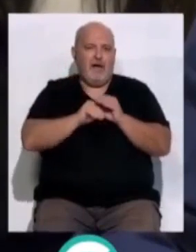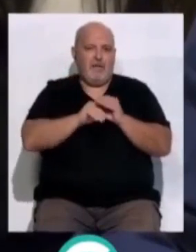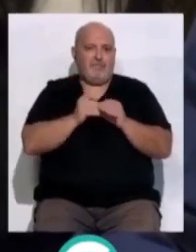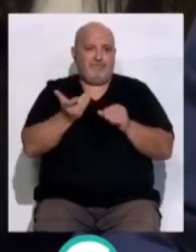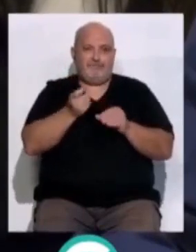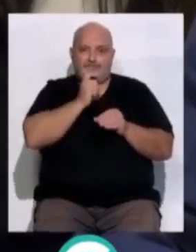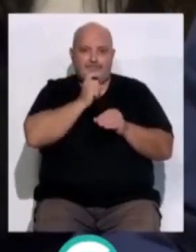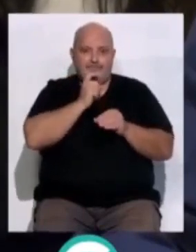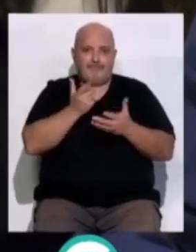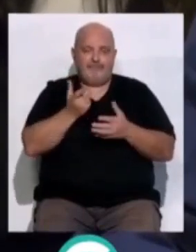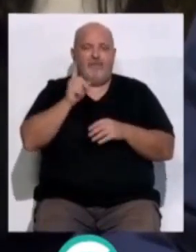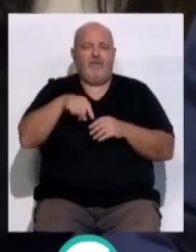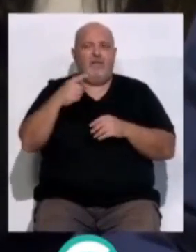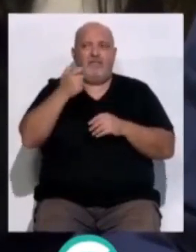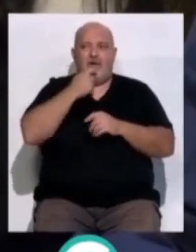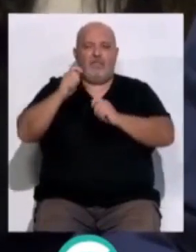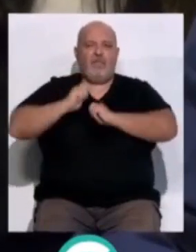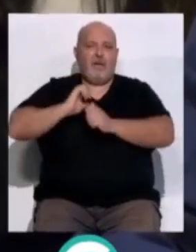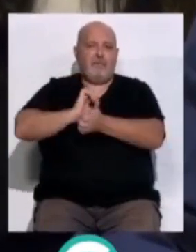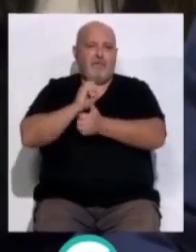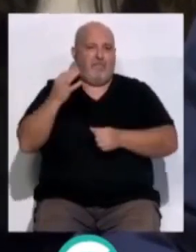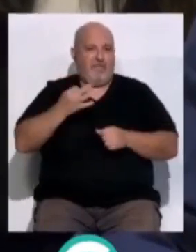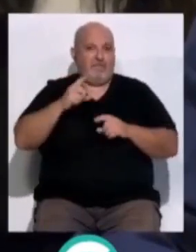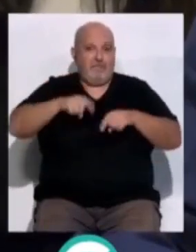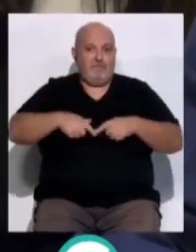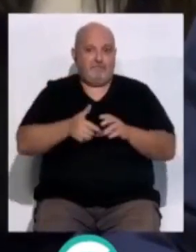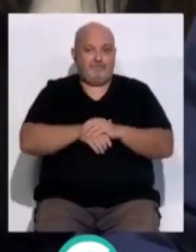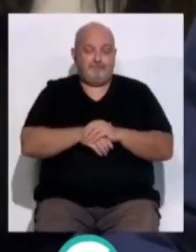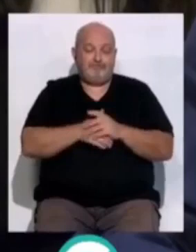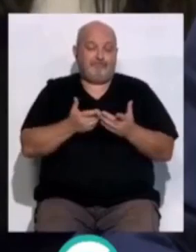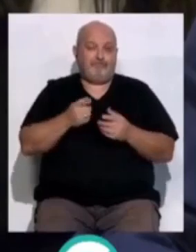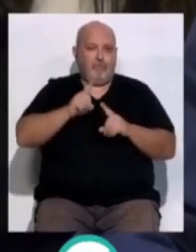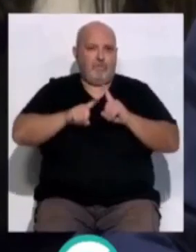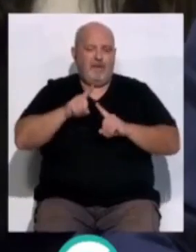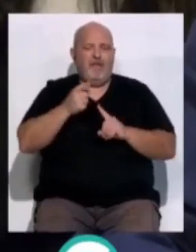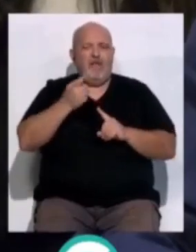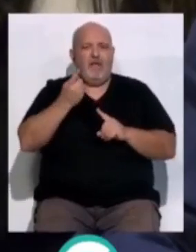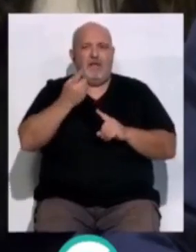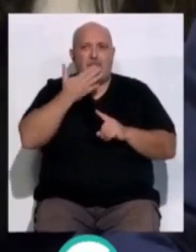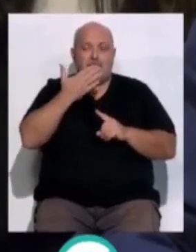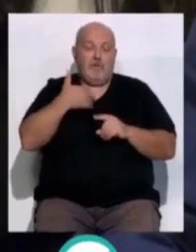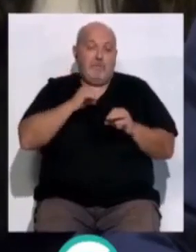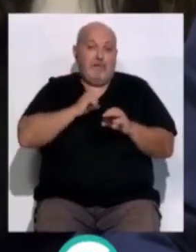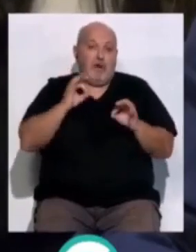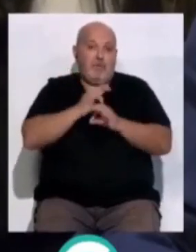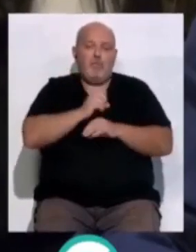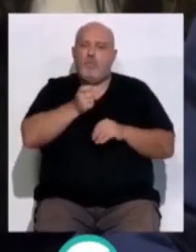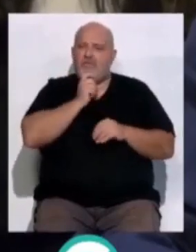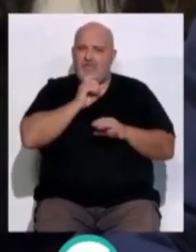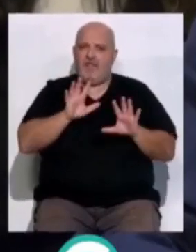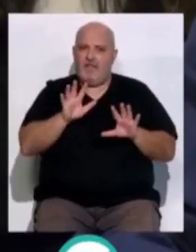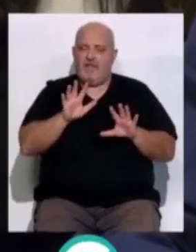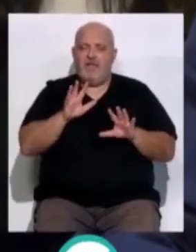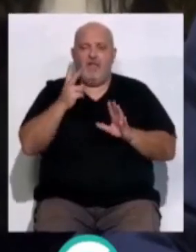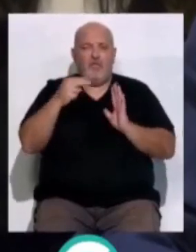y porque te tiene que dar una entidad bancaria un préstamo. Y yo, ojalá me equivoque, pero os garantizo que es muy difícil que